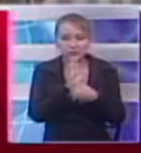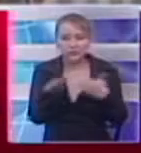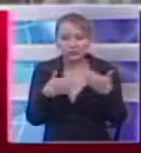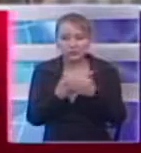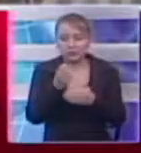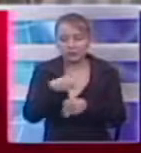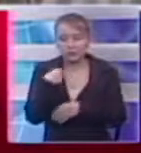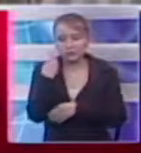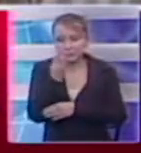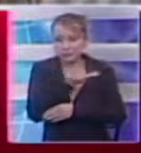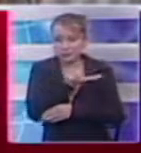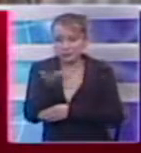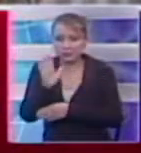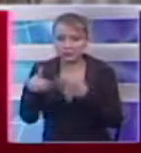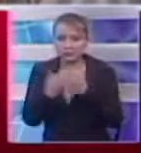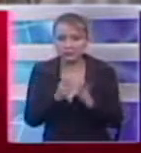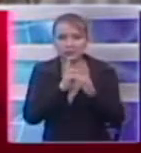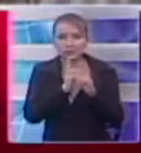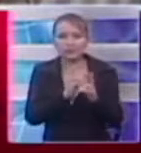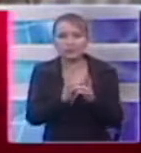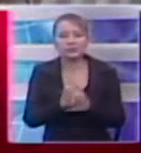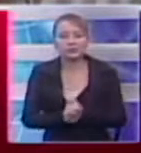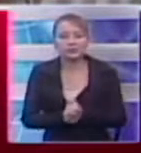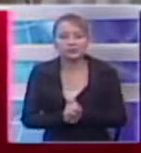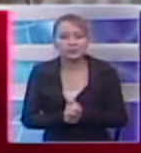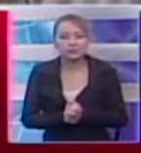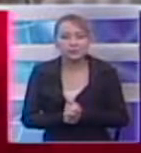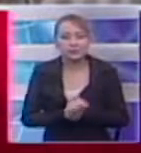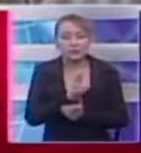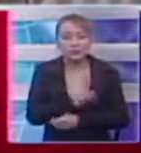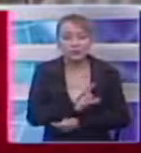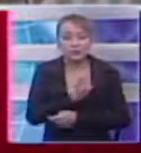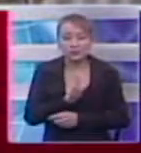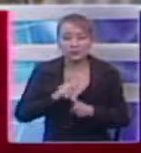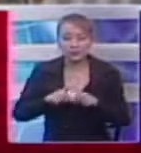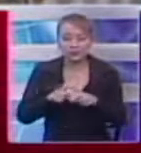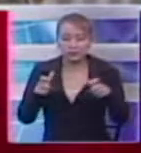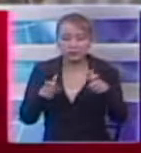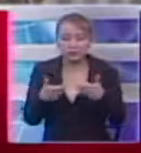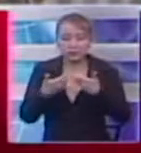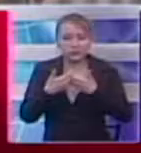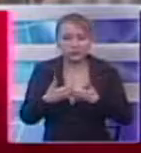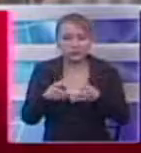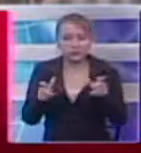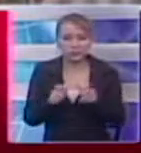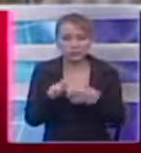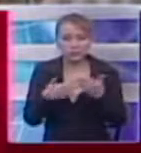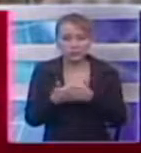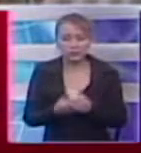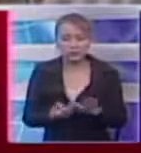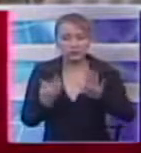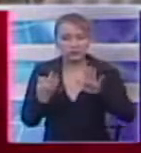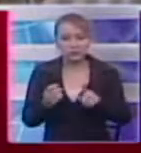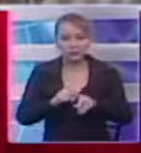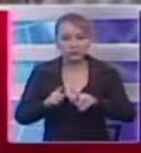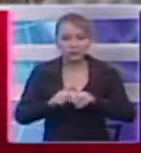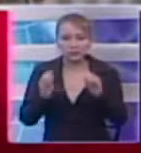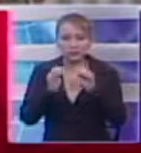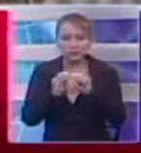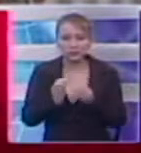usted lo puede ver, de prácticamente 25 pequeños y medianos empresarios, 8 cadenas,